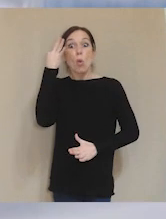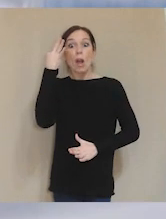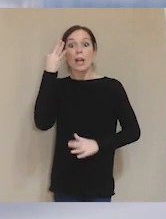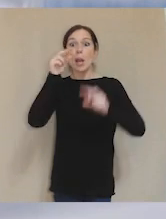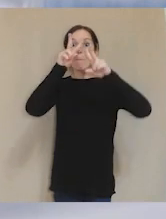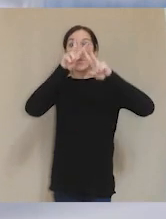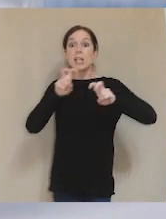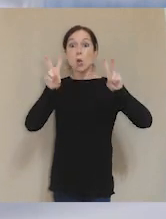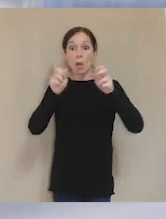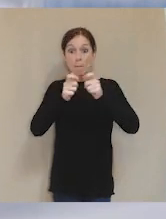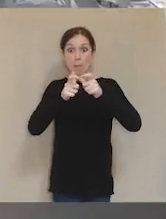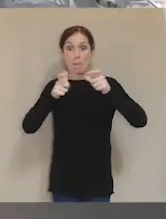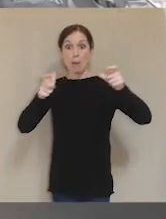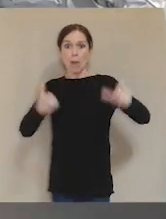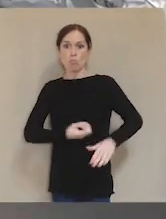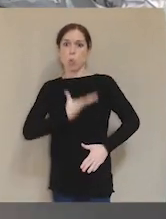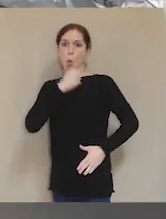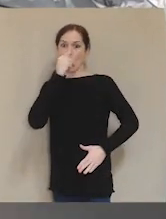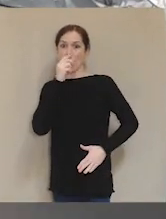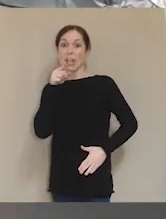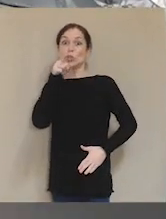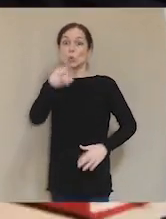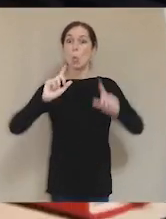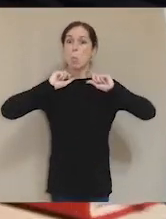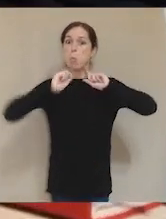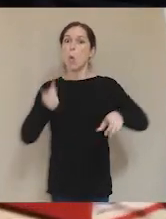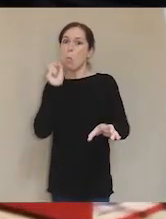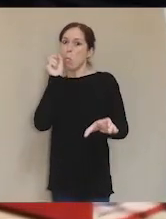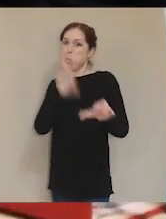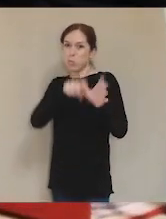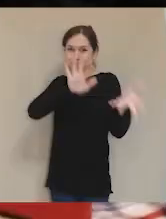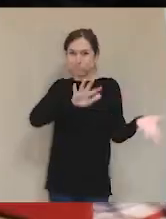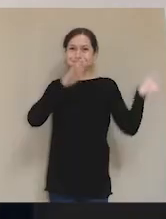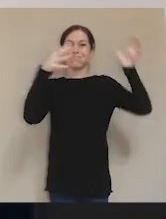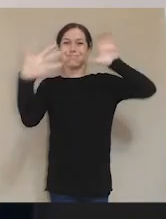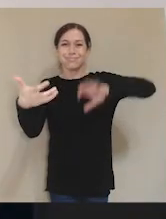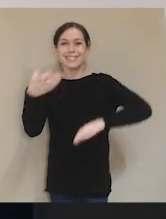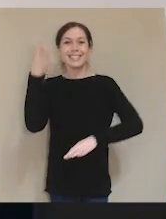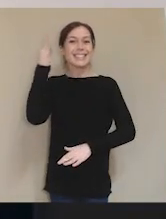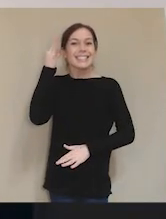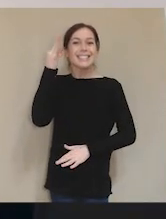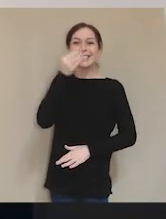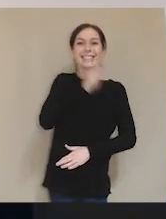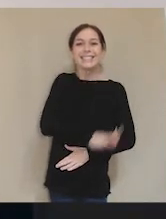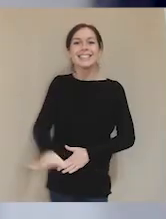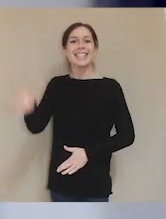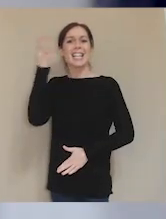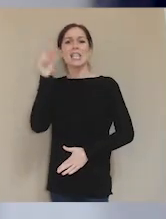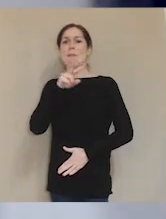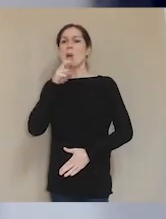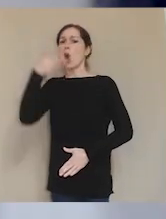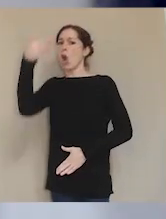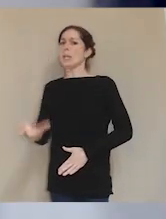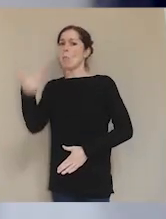muchas las nueve investigadoras apasionadas de la ciencia y queremos que tú porque es parte de esta revolución porque las niñas y mujeres debemos es